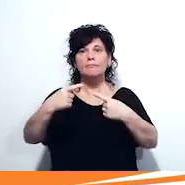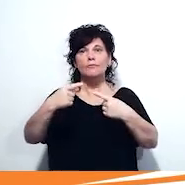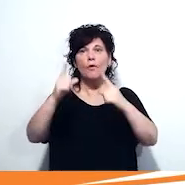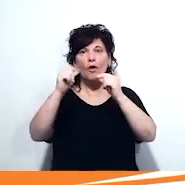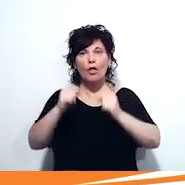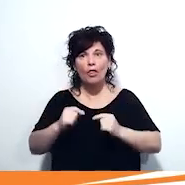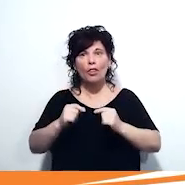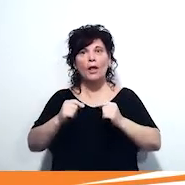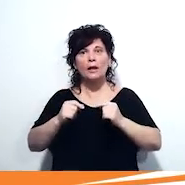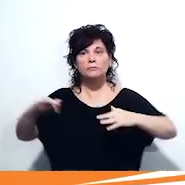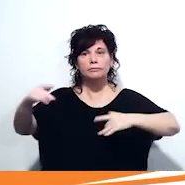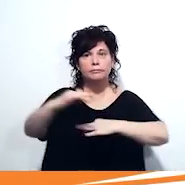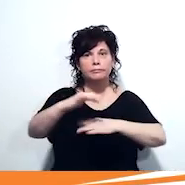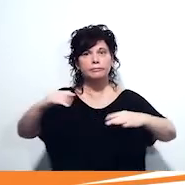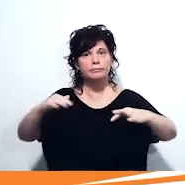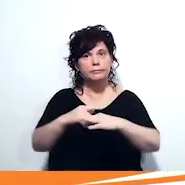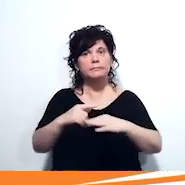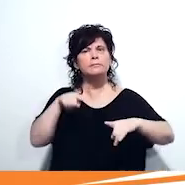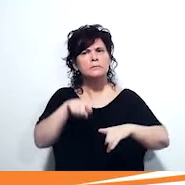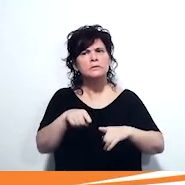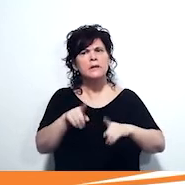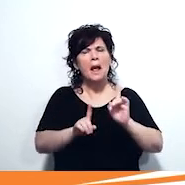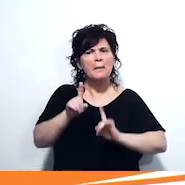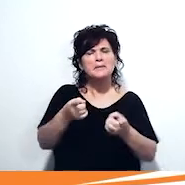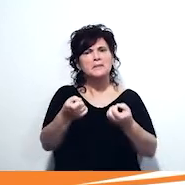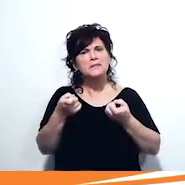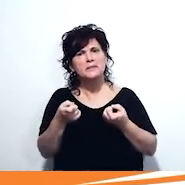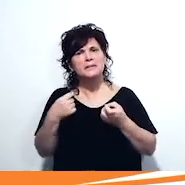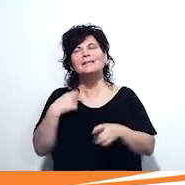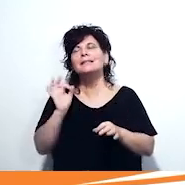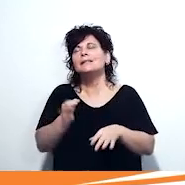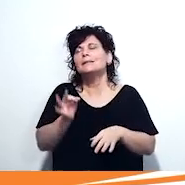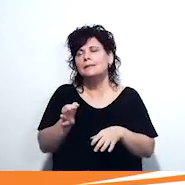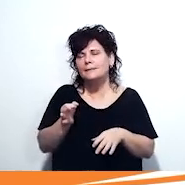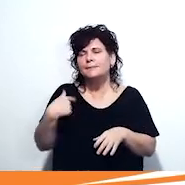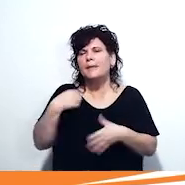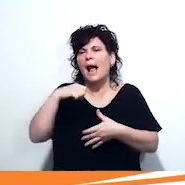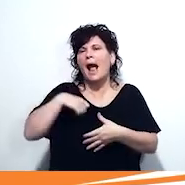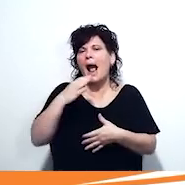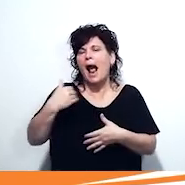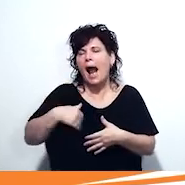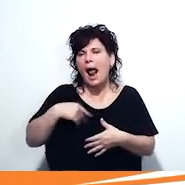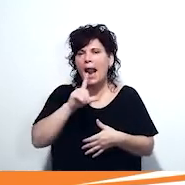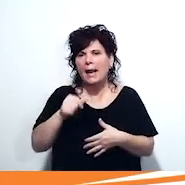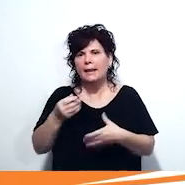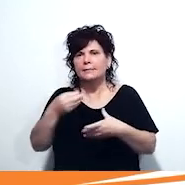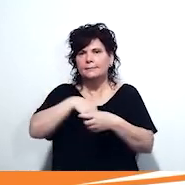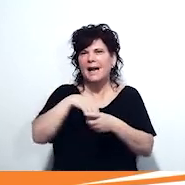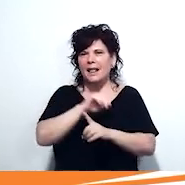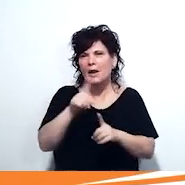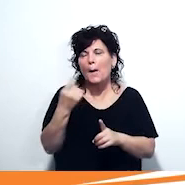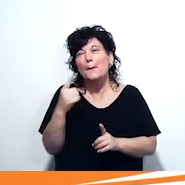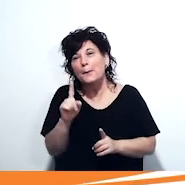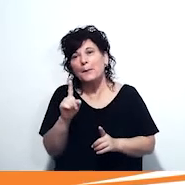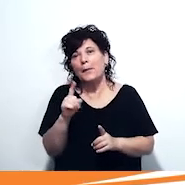de datos, temas impositivos. Entonces, si a veces necesitan, yo sé que Argentina todavía no es miembro, sin embargo, tiene una